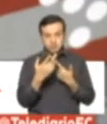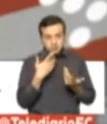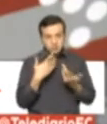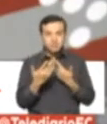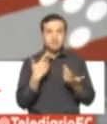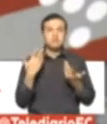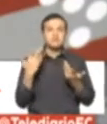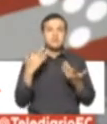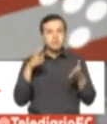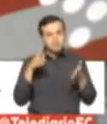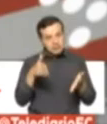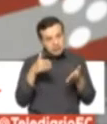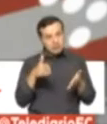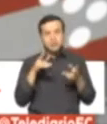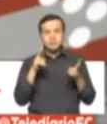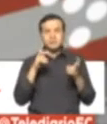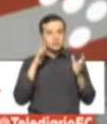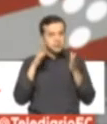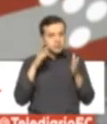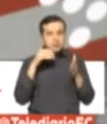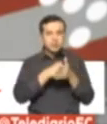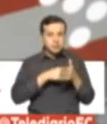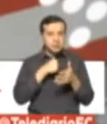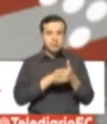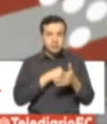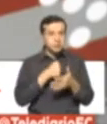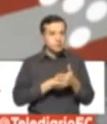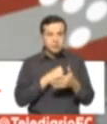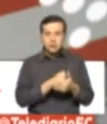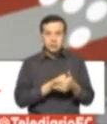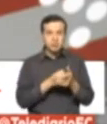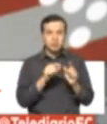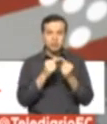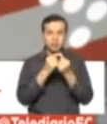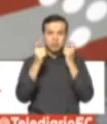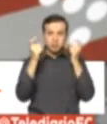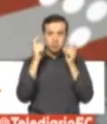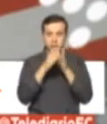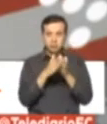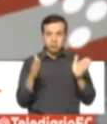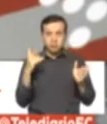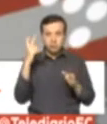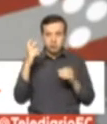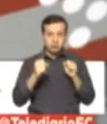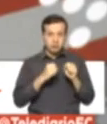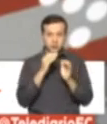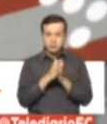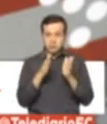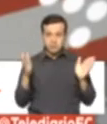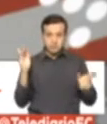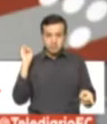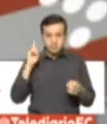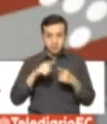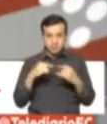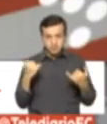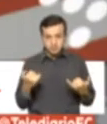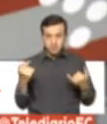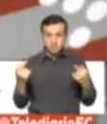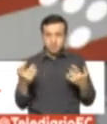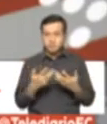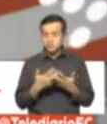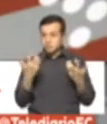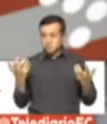enfrascados o encerrados en una lucha intestina de un partido que ha gobernado durante 12 años y que ahora se